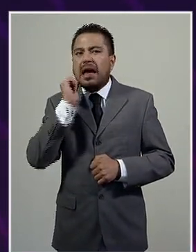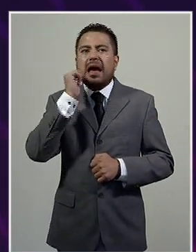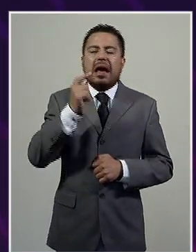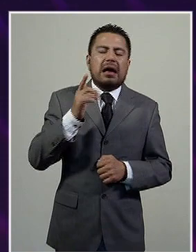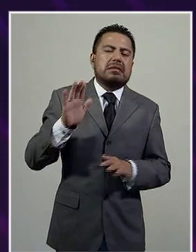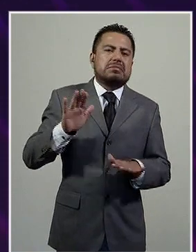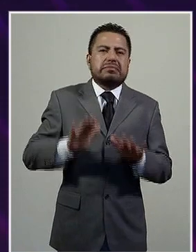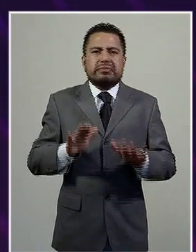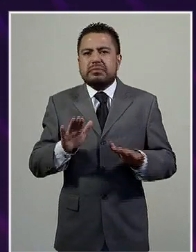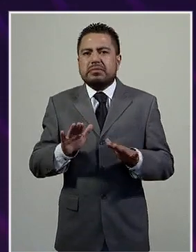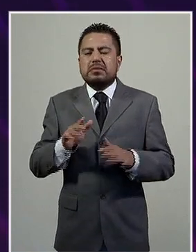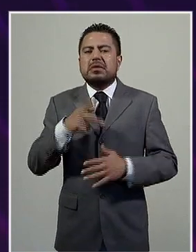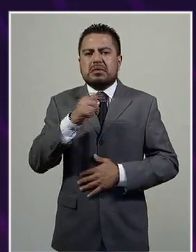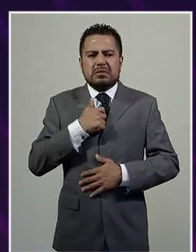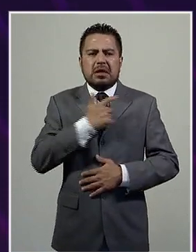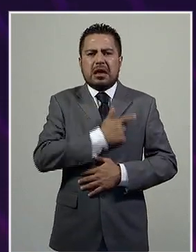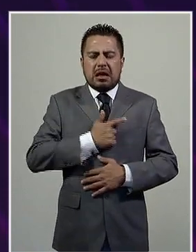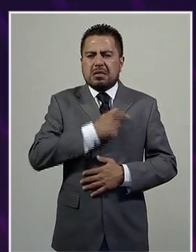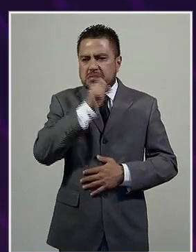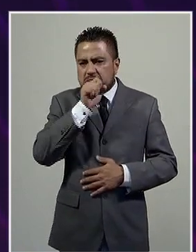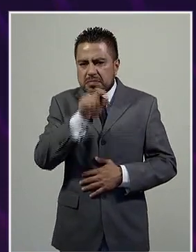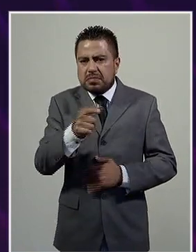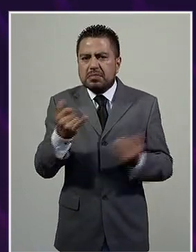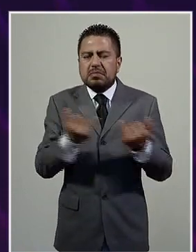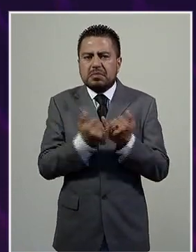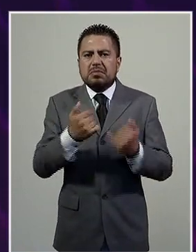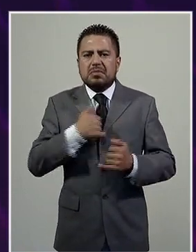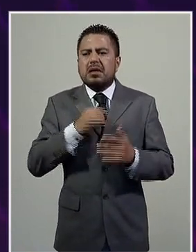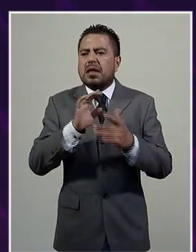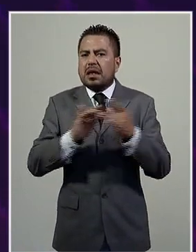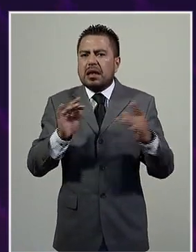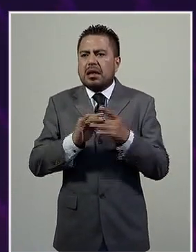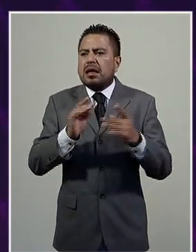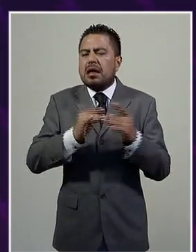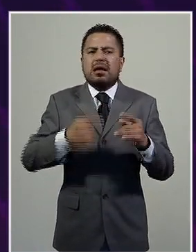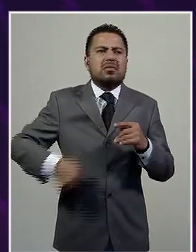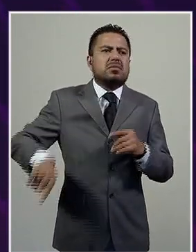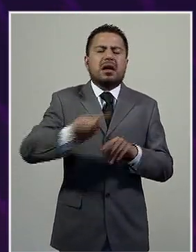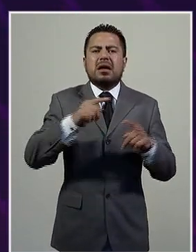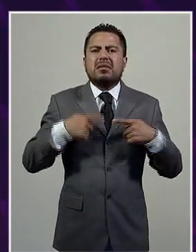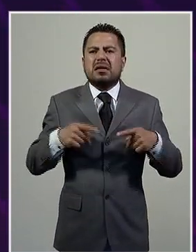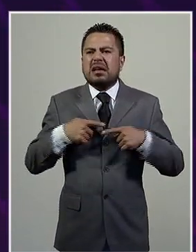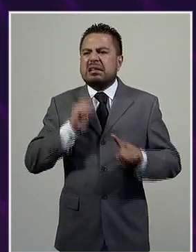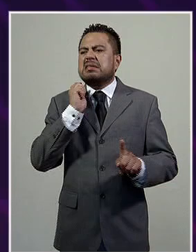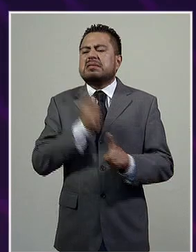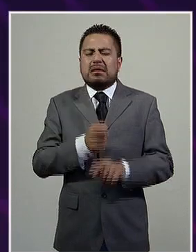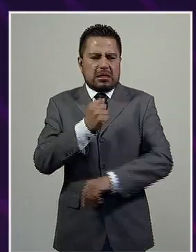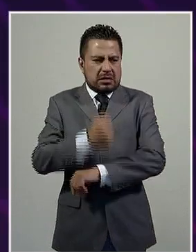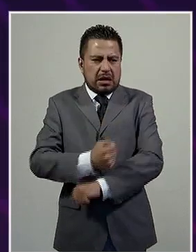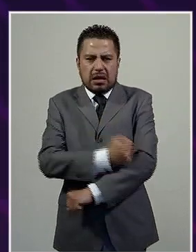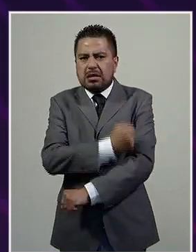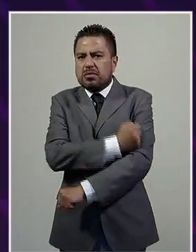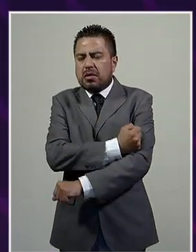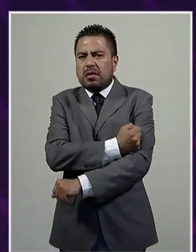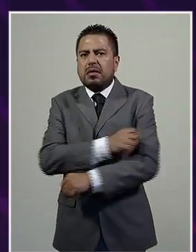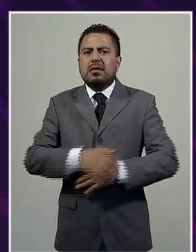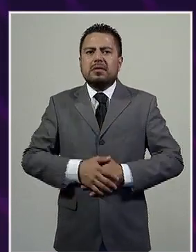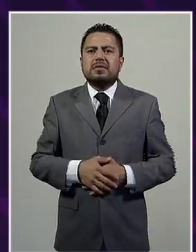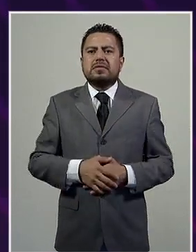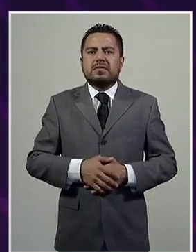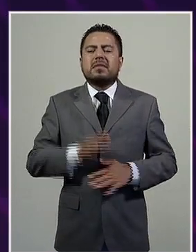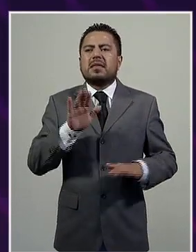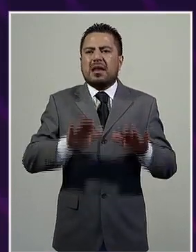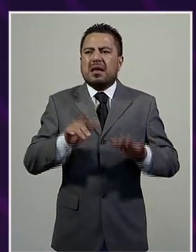pero me ha gustado a mí también explicarle a las personas, pues, qué onda con el tatuaje, ¿no? O sea,